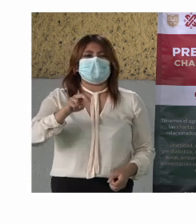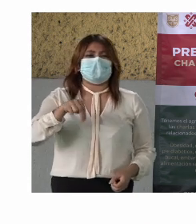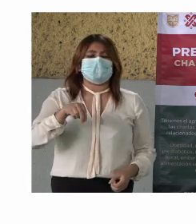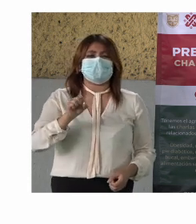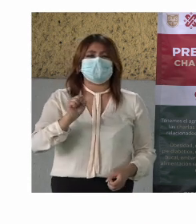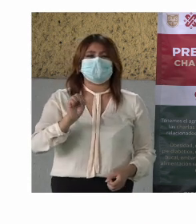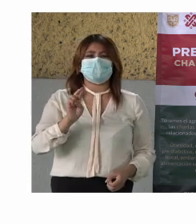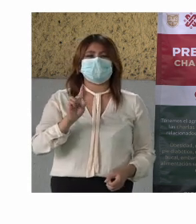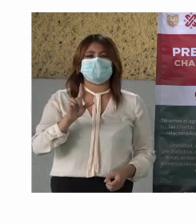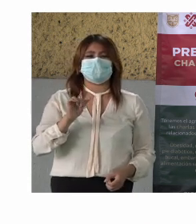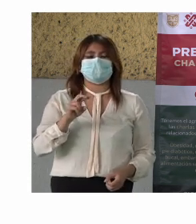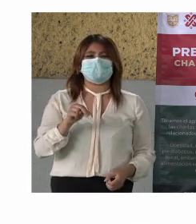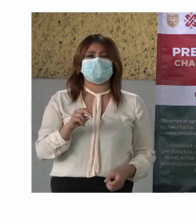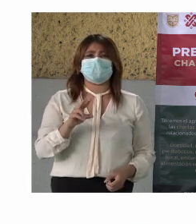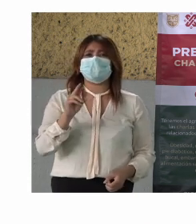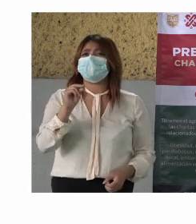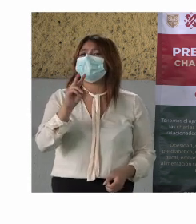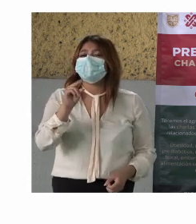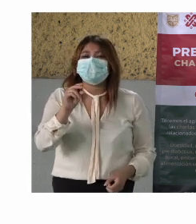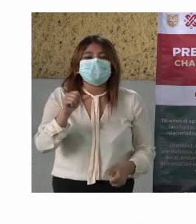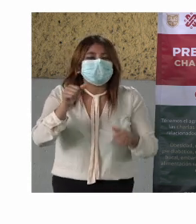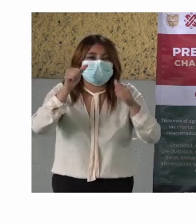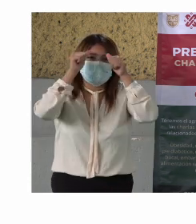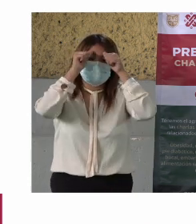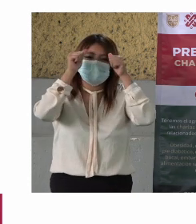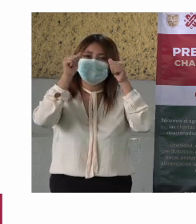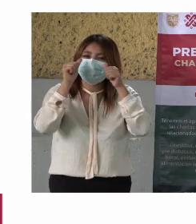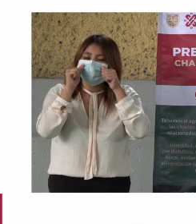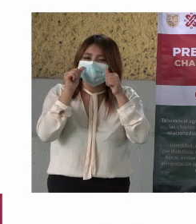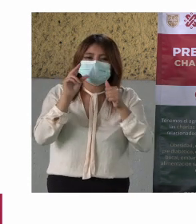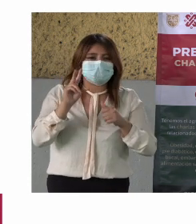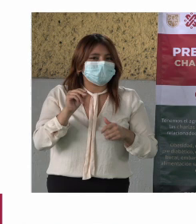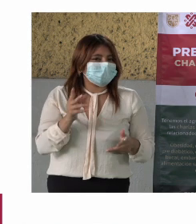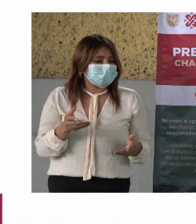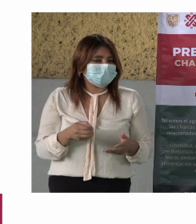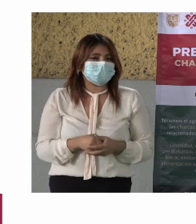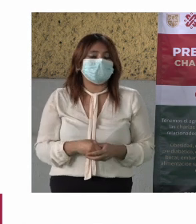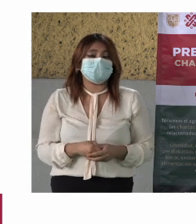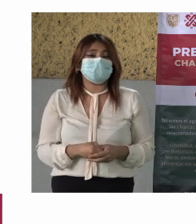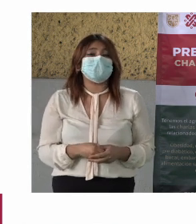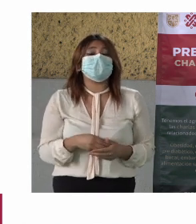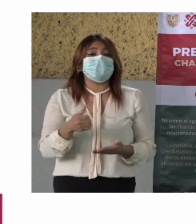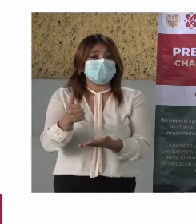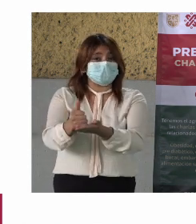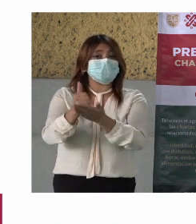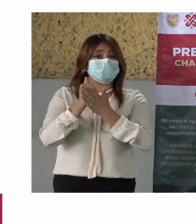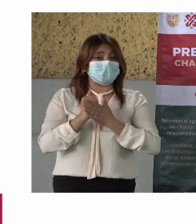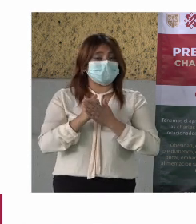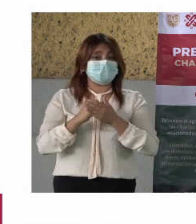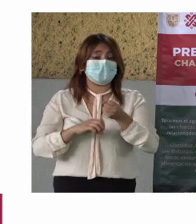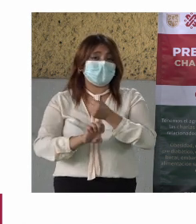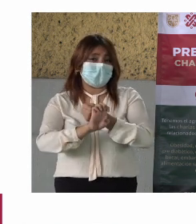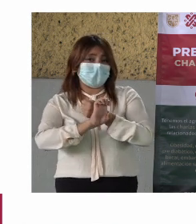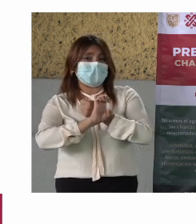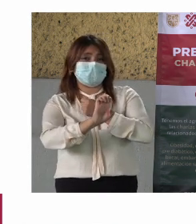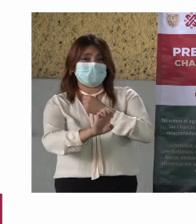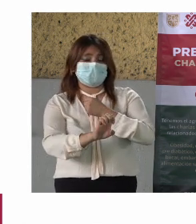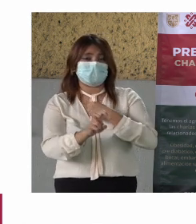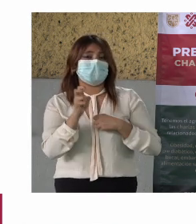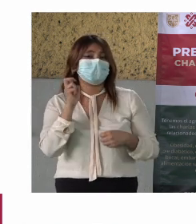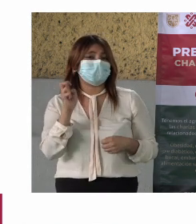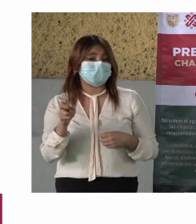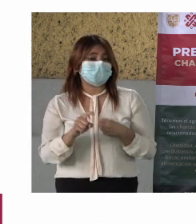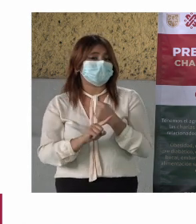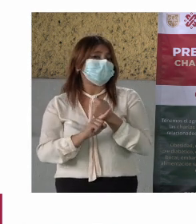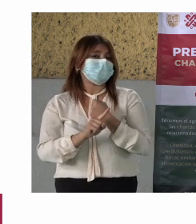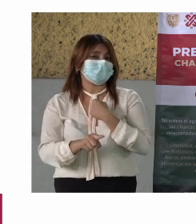dejar ciegos, no los va a llevar a la diálisis, todo lo contrario, nos va a ayudar a evitar que lleguemos a estas complicaciones. De hecho,